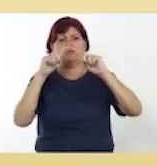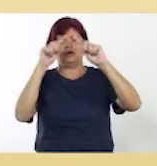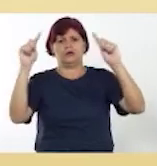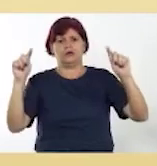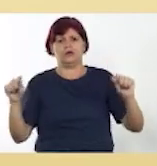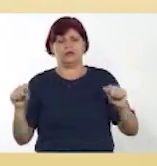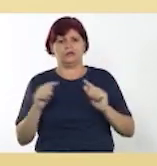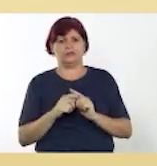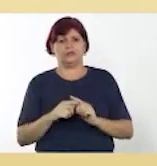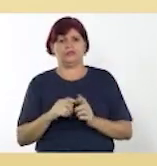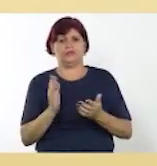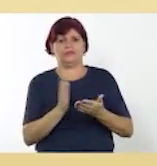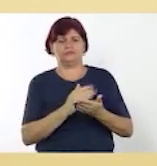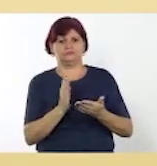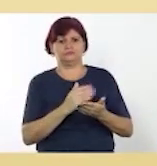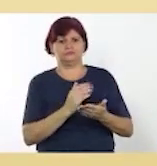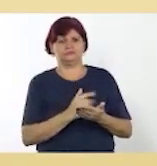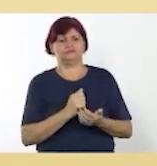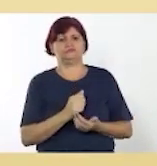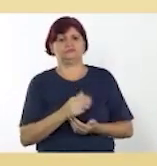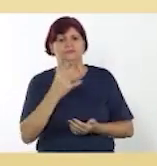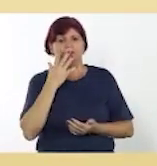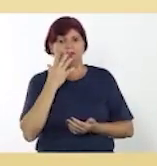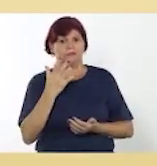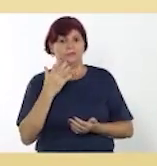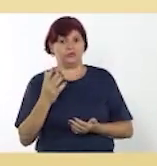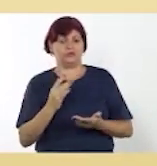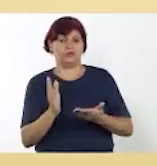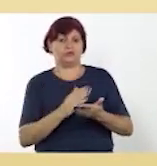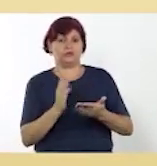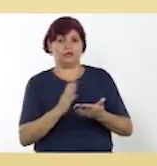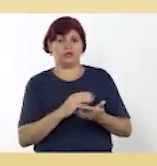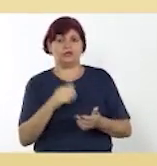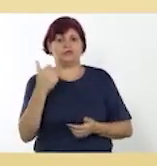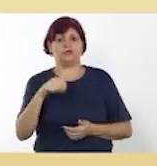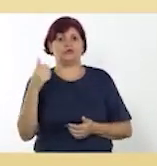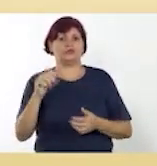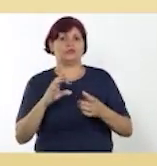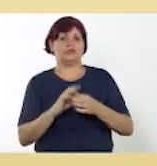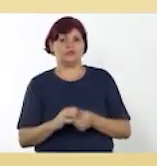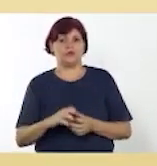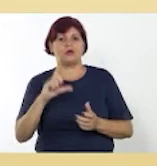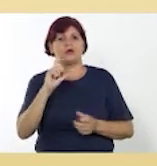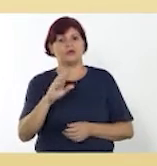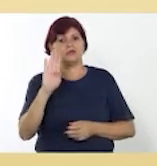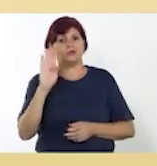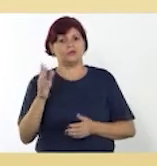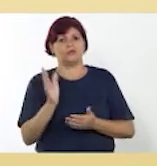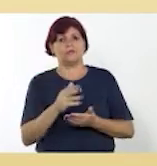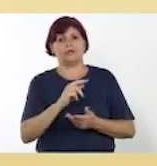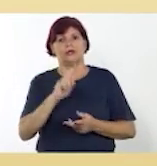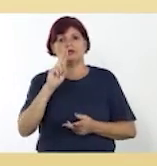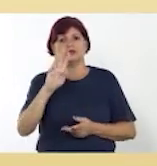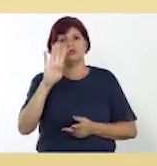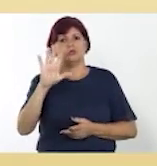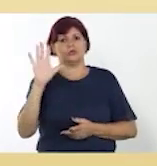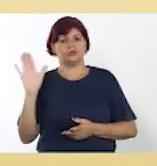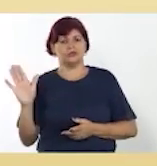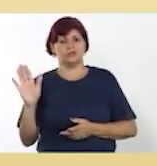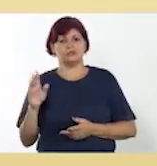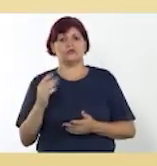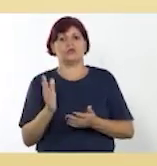rectángulos. La bibliografía, bueno, esencialmente la vamos a encontrar en el libro de texto de 10º grado, capítulo 4,